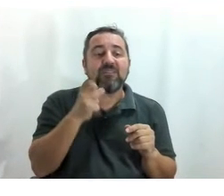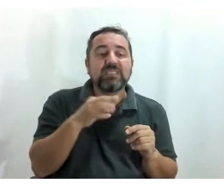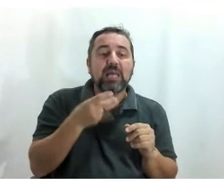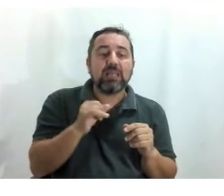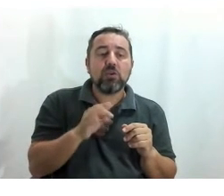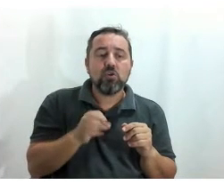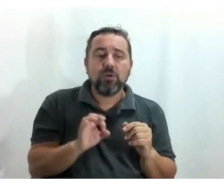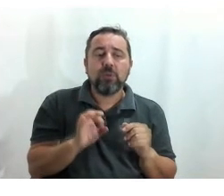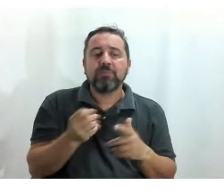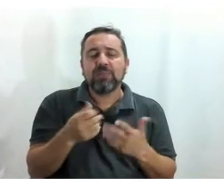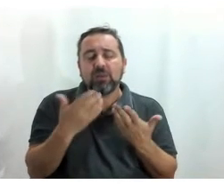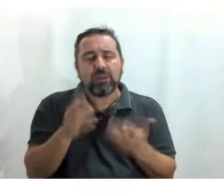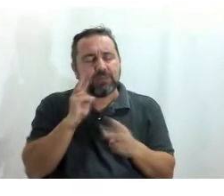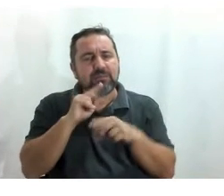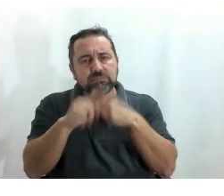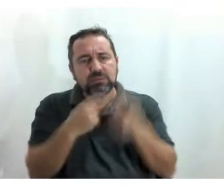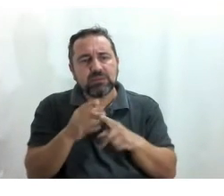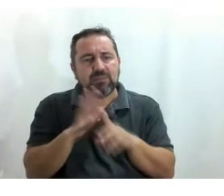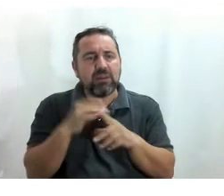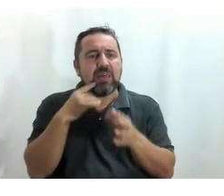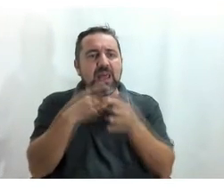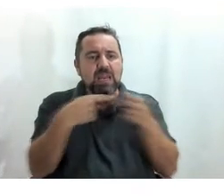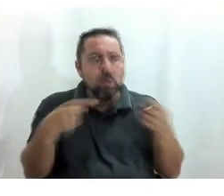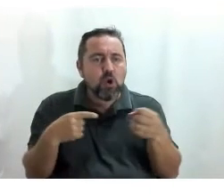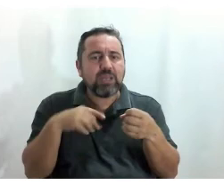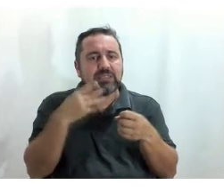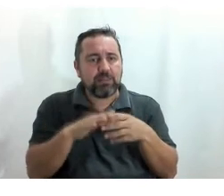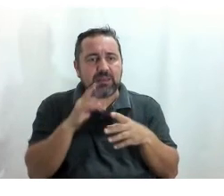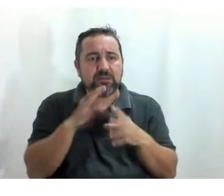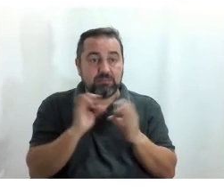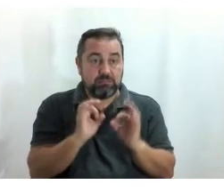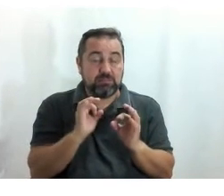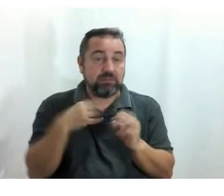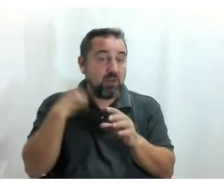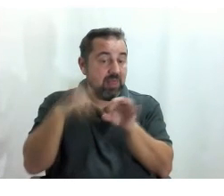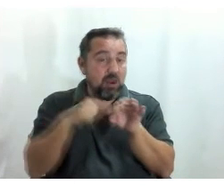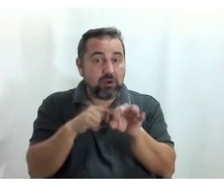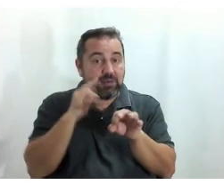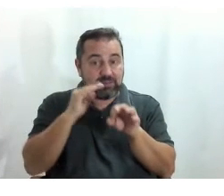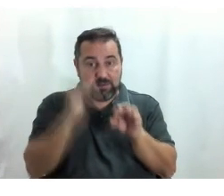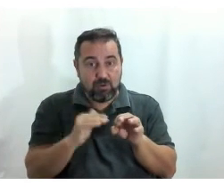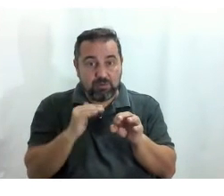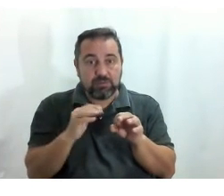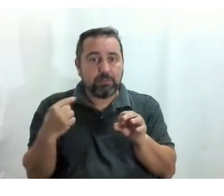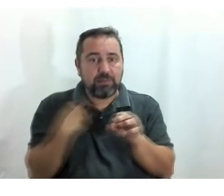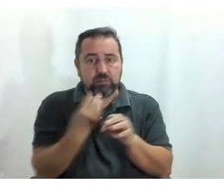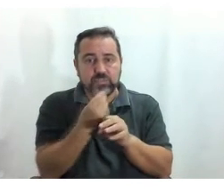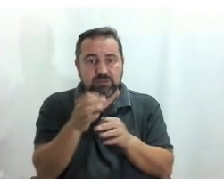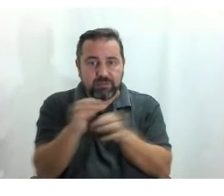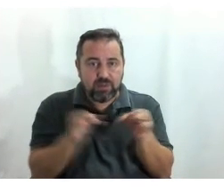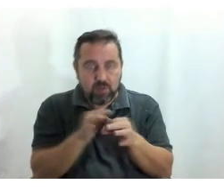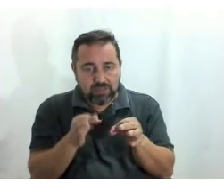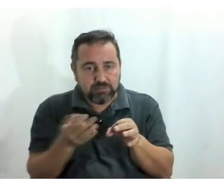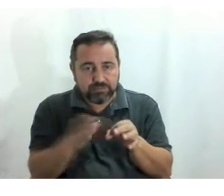Esto producirá secundariamente también la pérdida de neuronas del rango coclear, como podéis ver en la imagen inferior, y lo